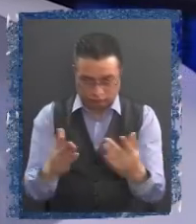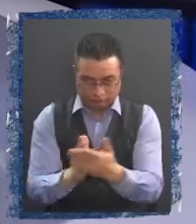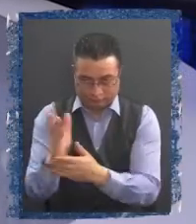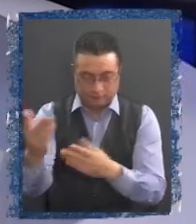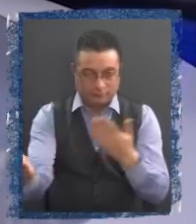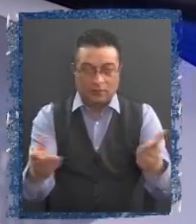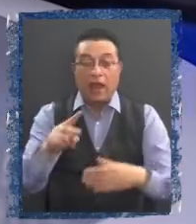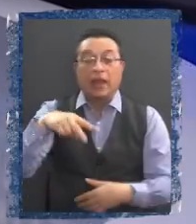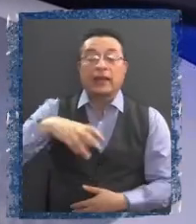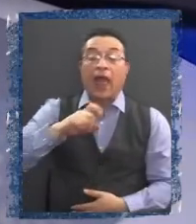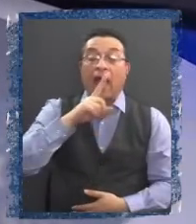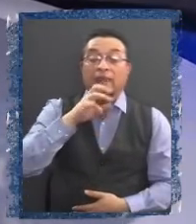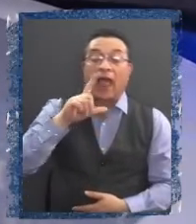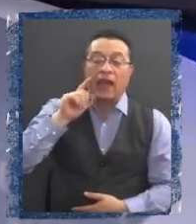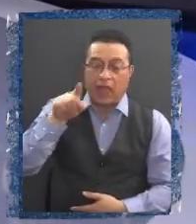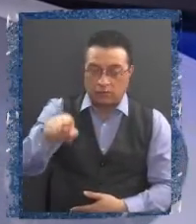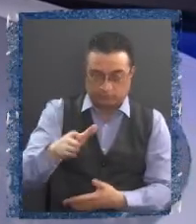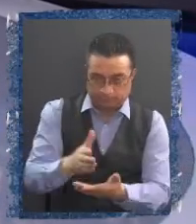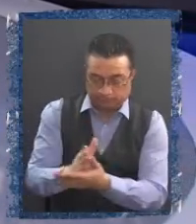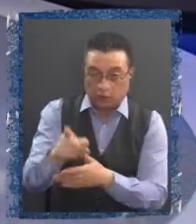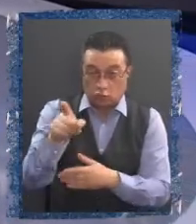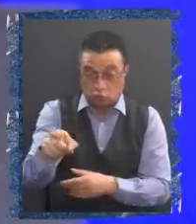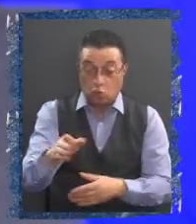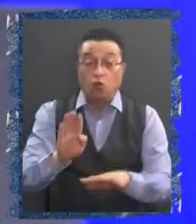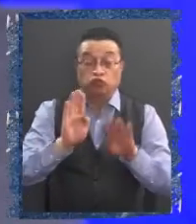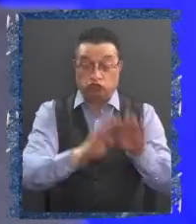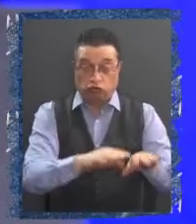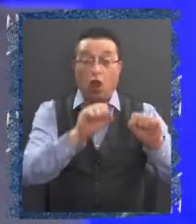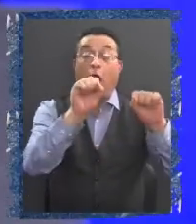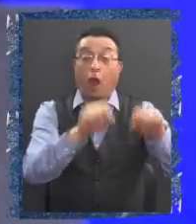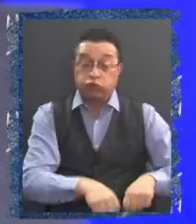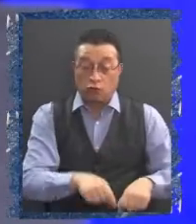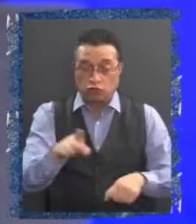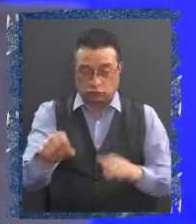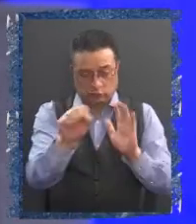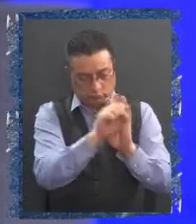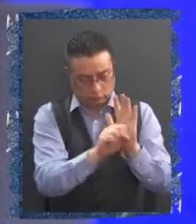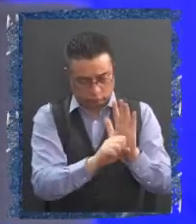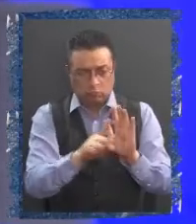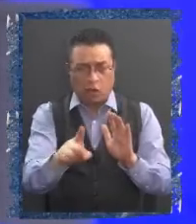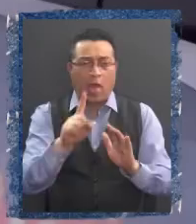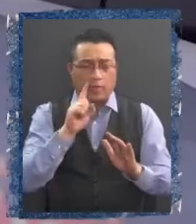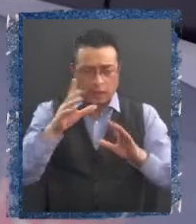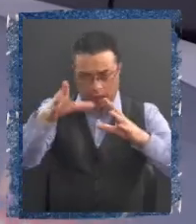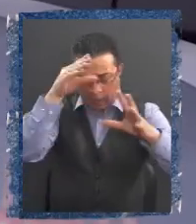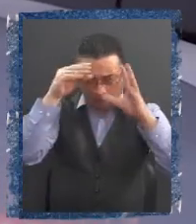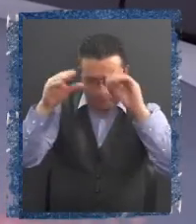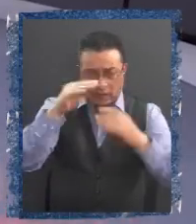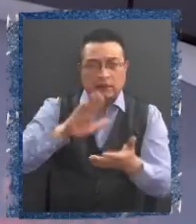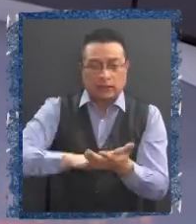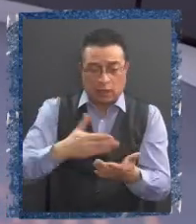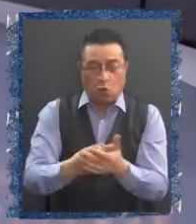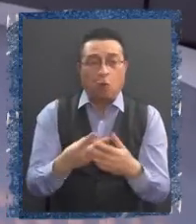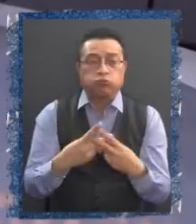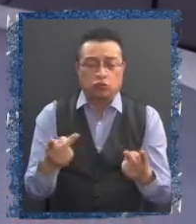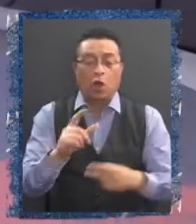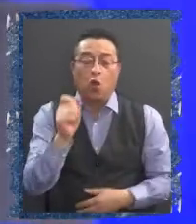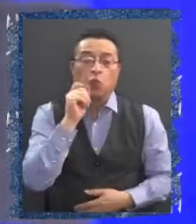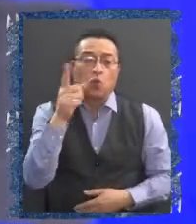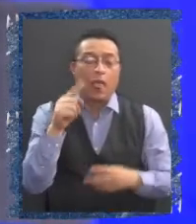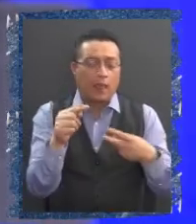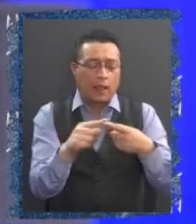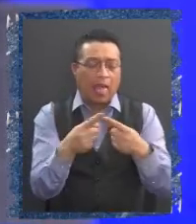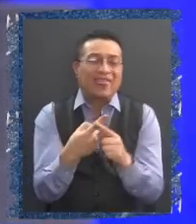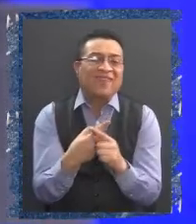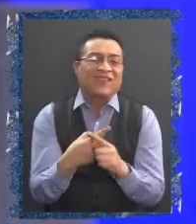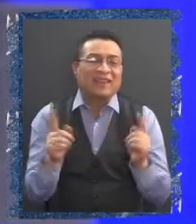Natalia, quiero partir contigo. Tú estás por el apruebo, trabajaste en este artículo, tienes experiencia en salud pública. ¿Cuál es la principal